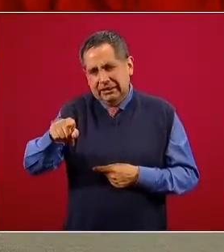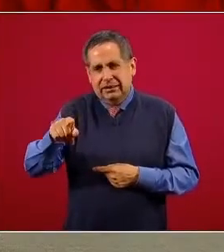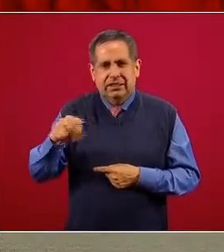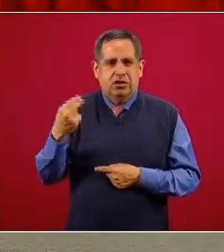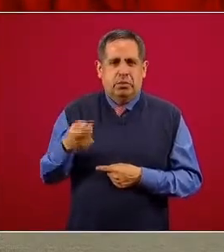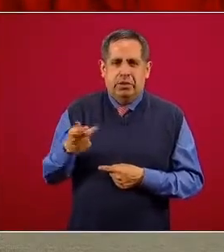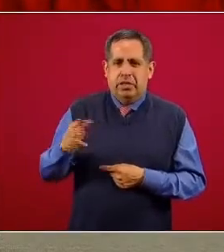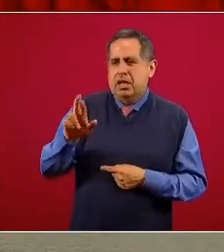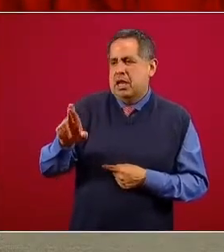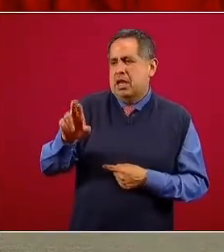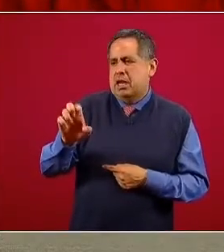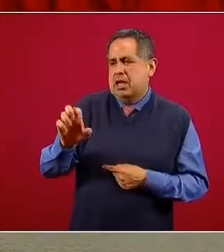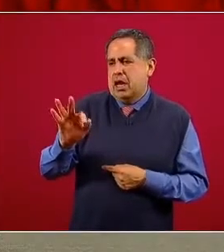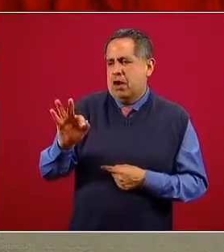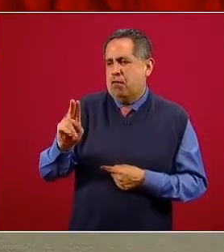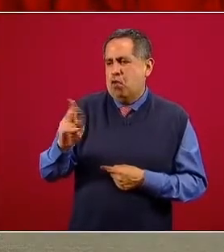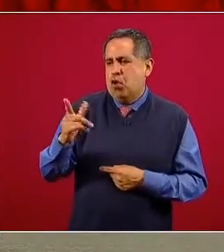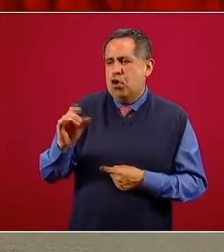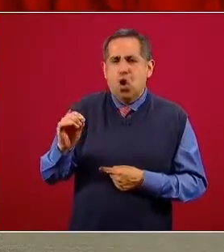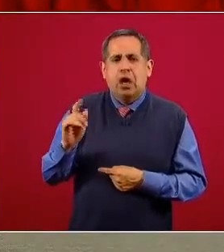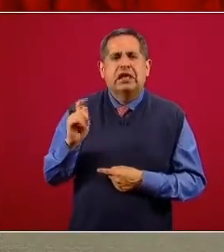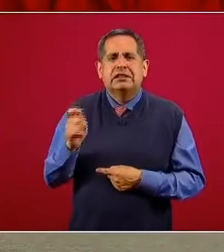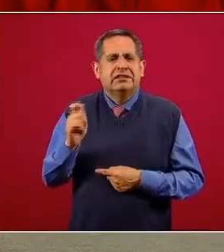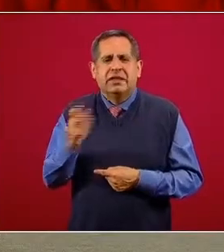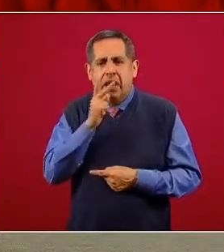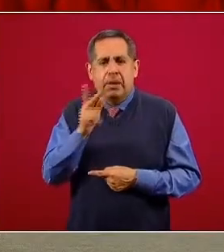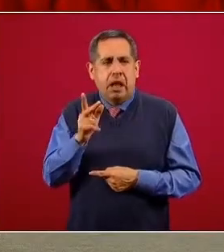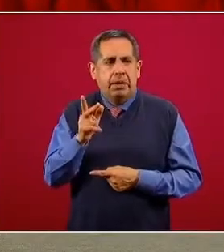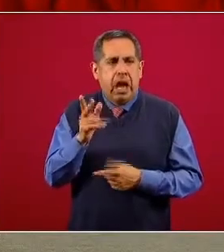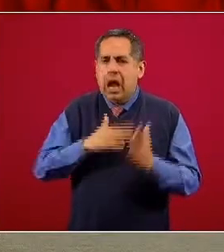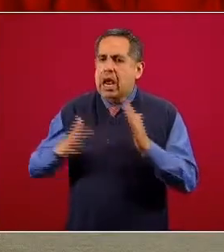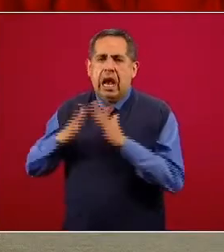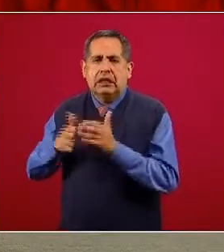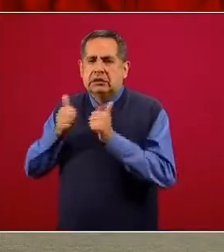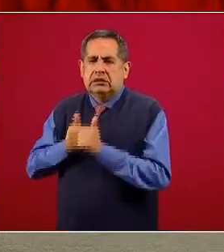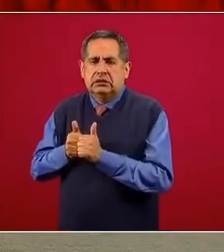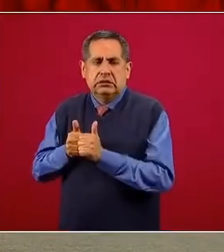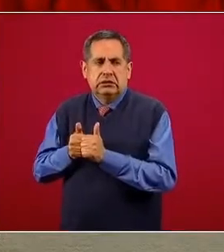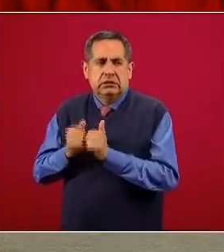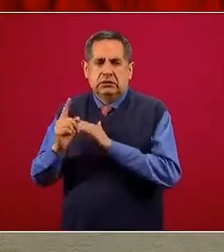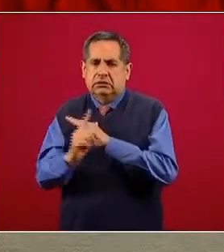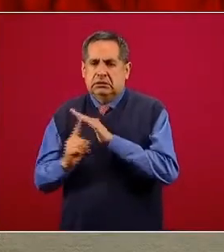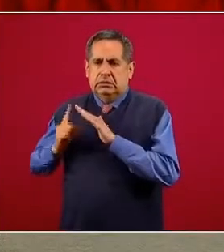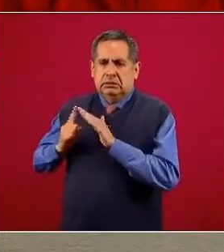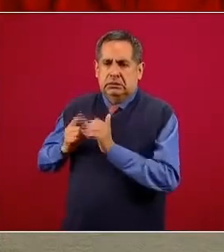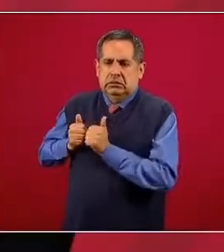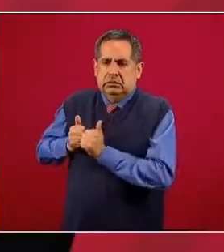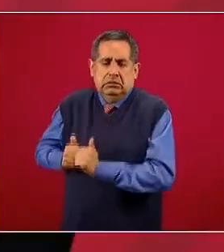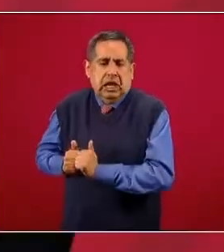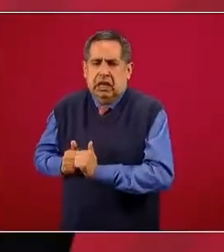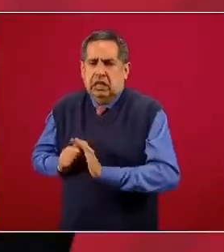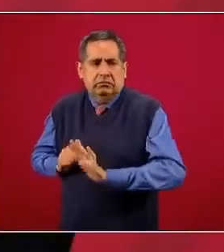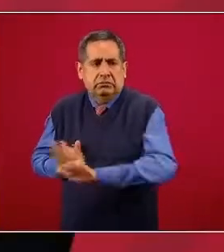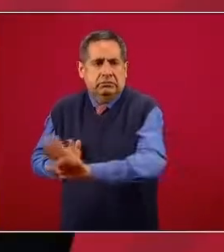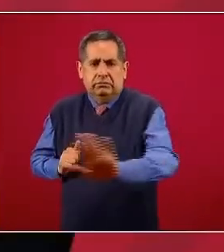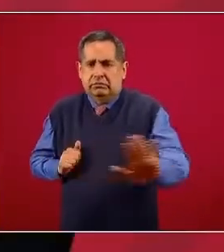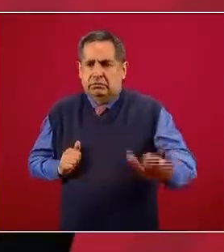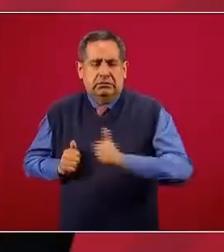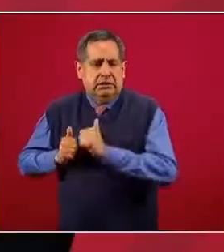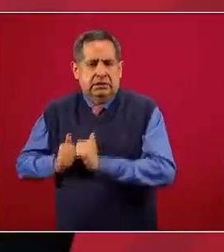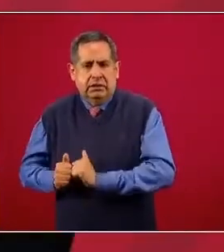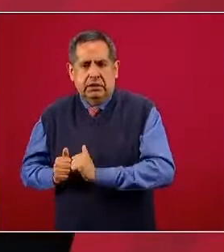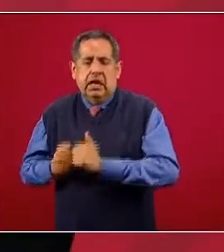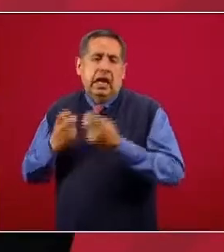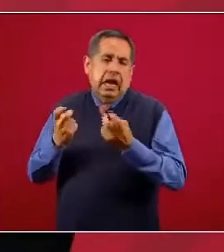refugio porque implica que hay que estar refugiados durante todo el tiempo la mayor cantidad de personas. Para